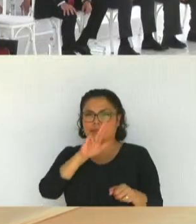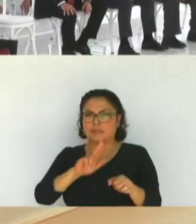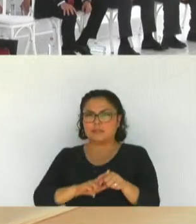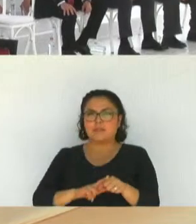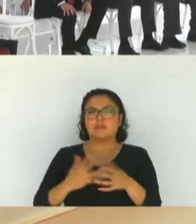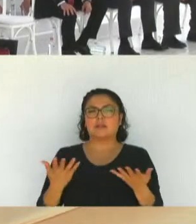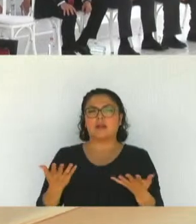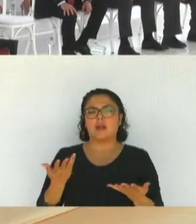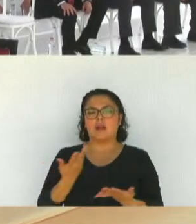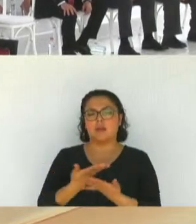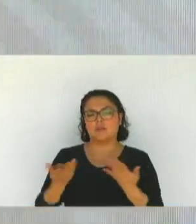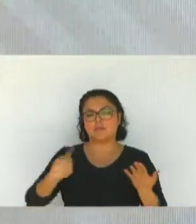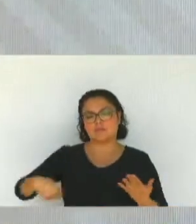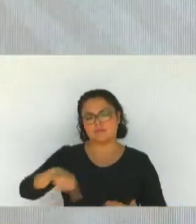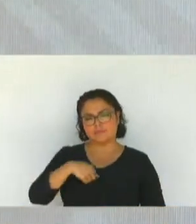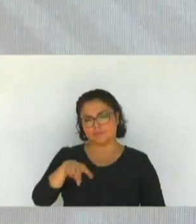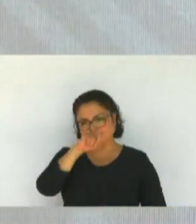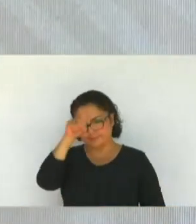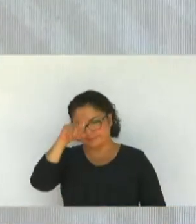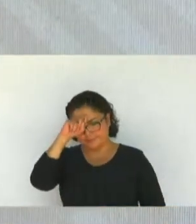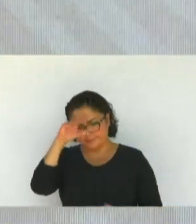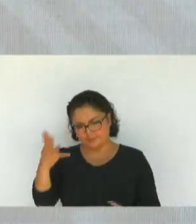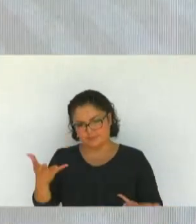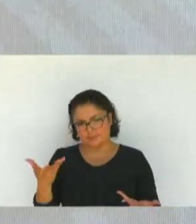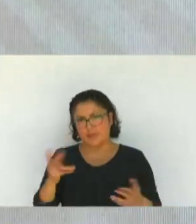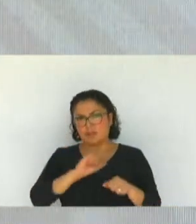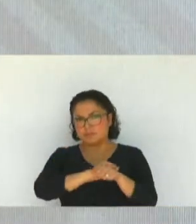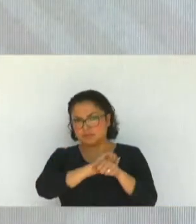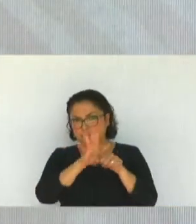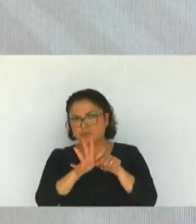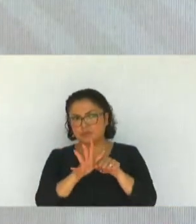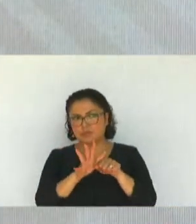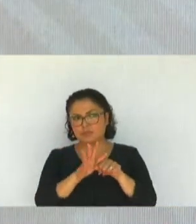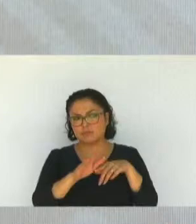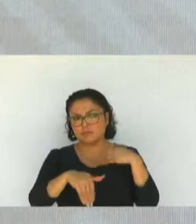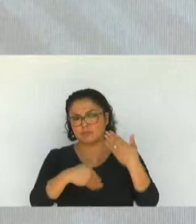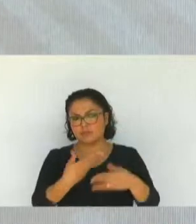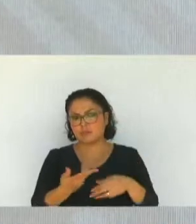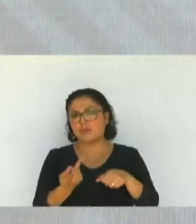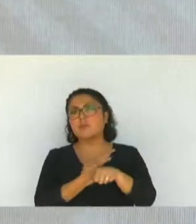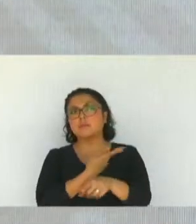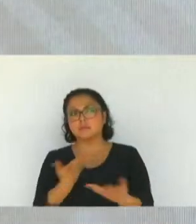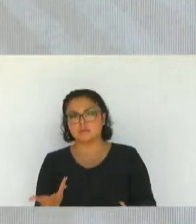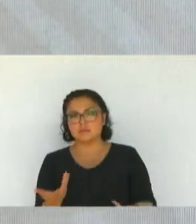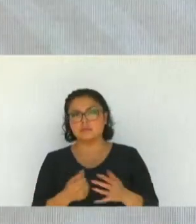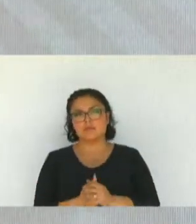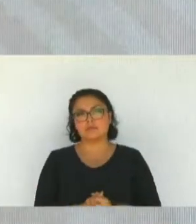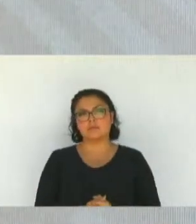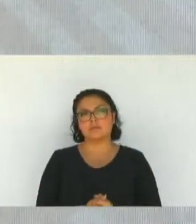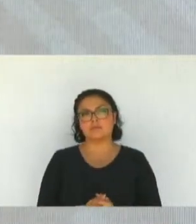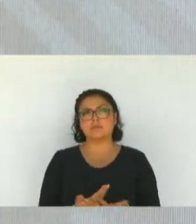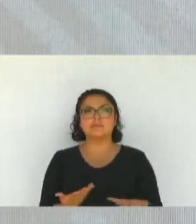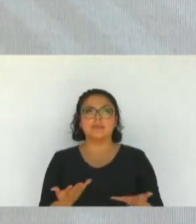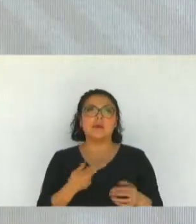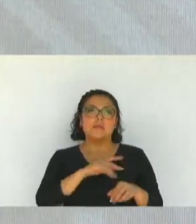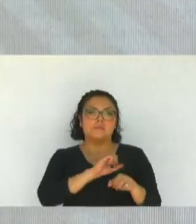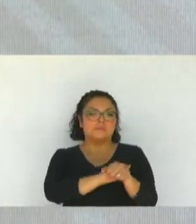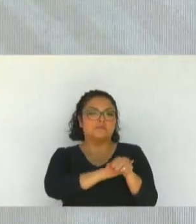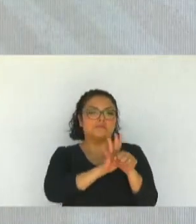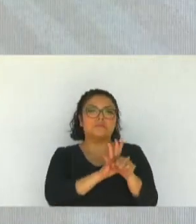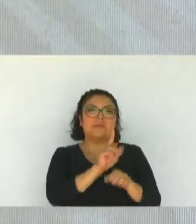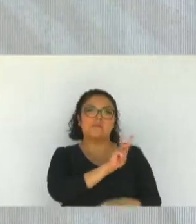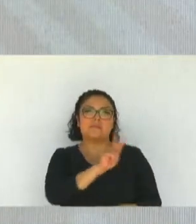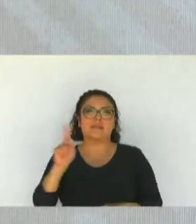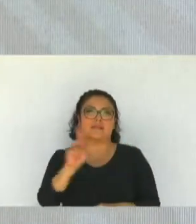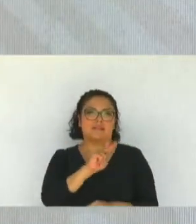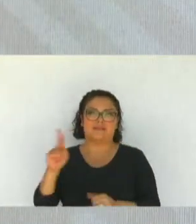de preguntarnos, bueno, después de la pandemia, ¿ahora qué? La pandemia fue así, como una guerra para todos y